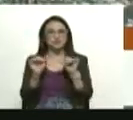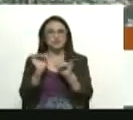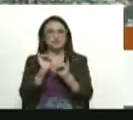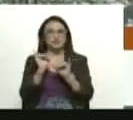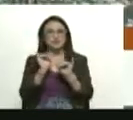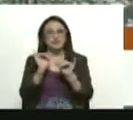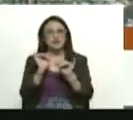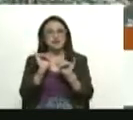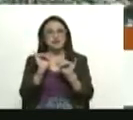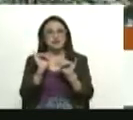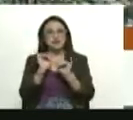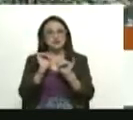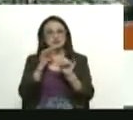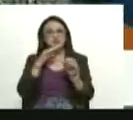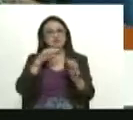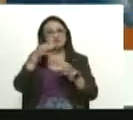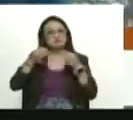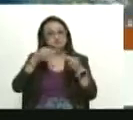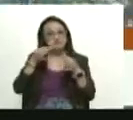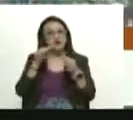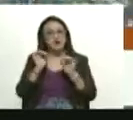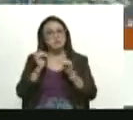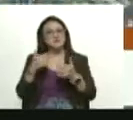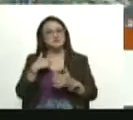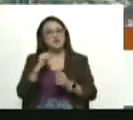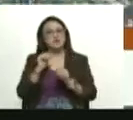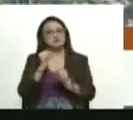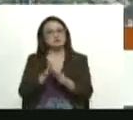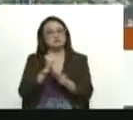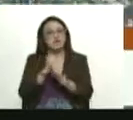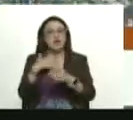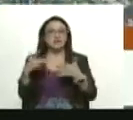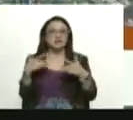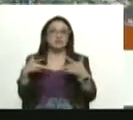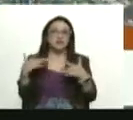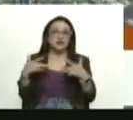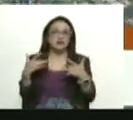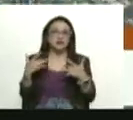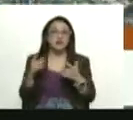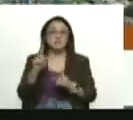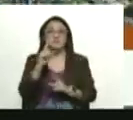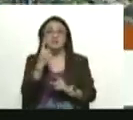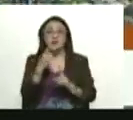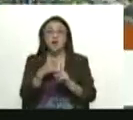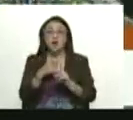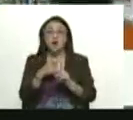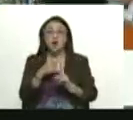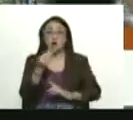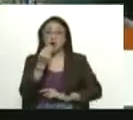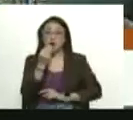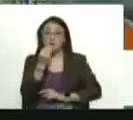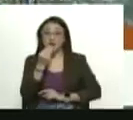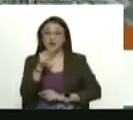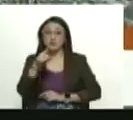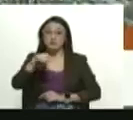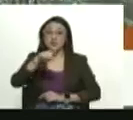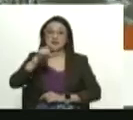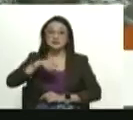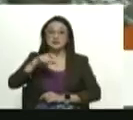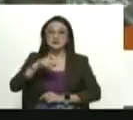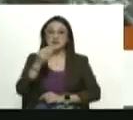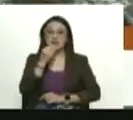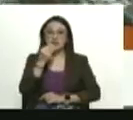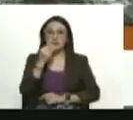mis actividades, siendo que la última de ellas es comer, así como ustedes, porque necesitan comer.